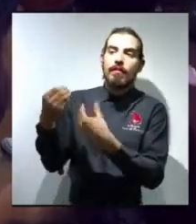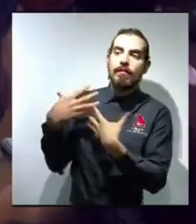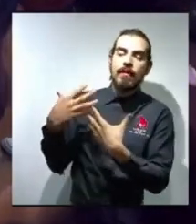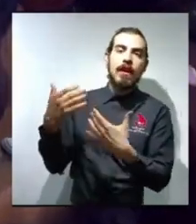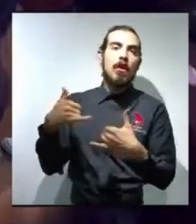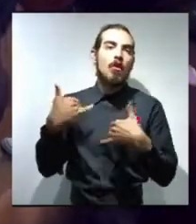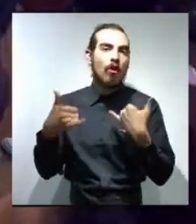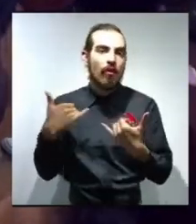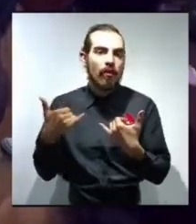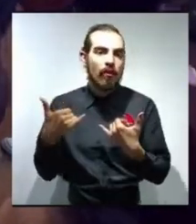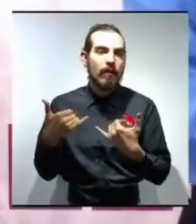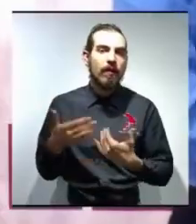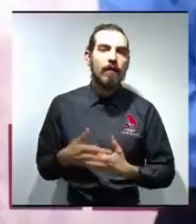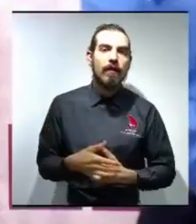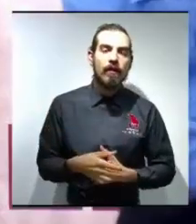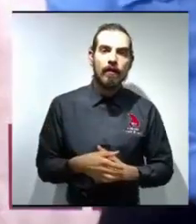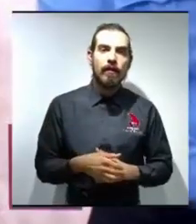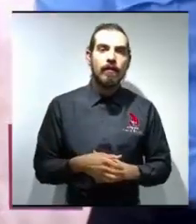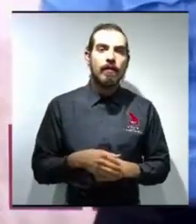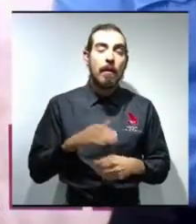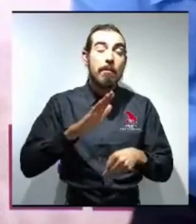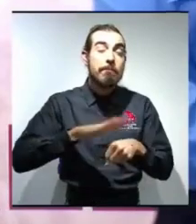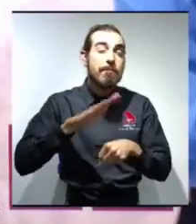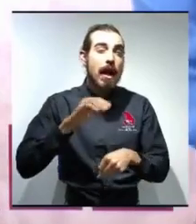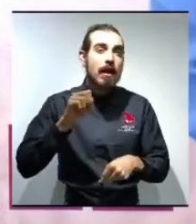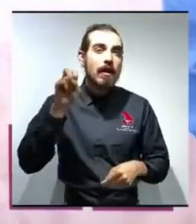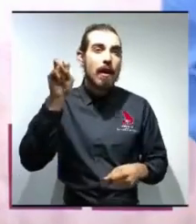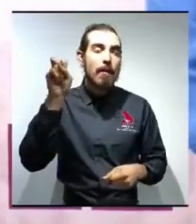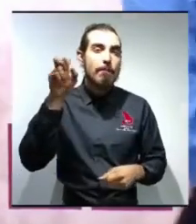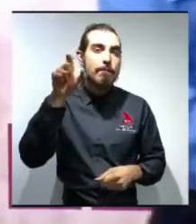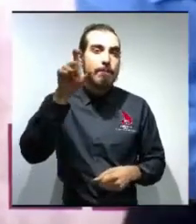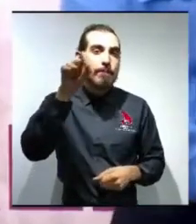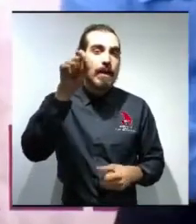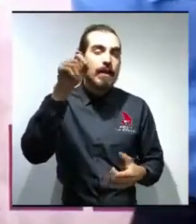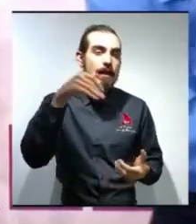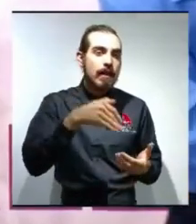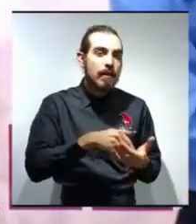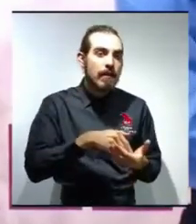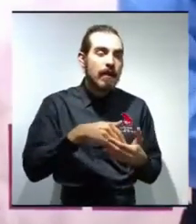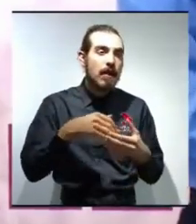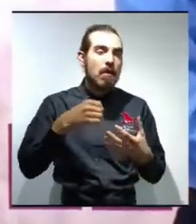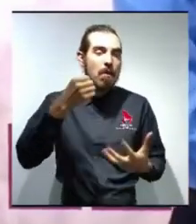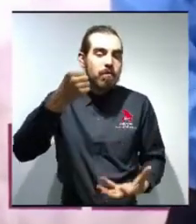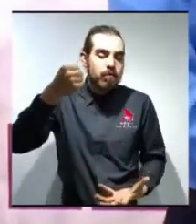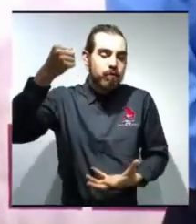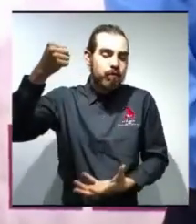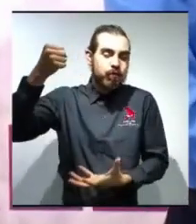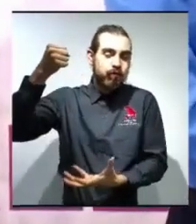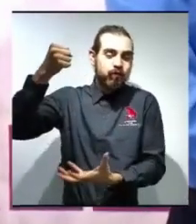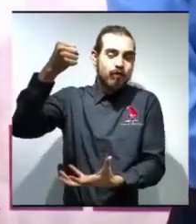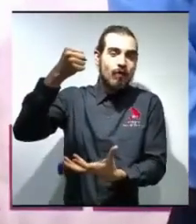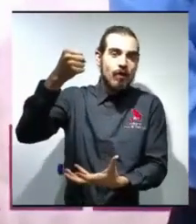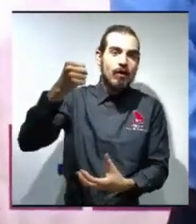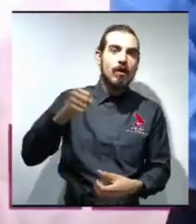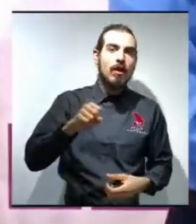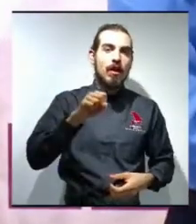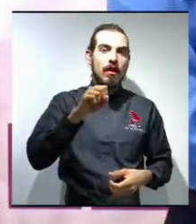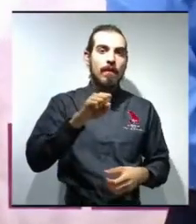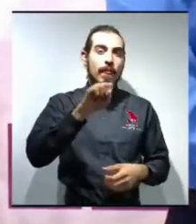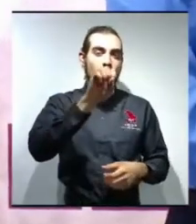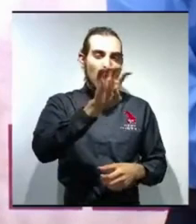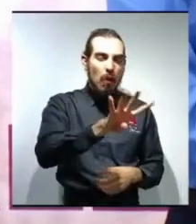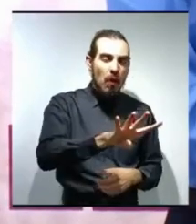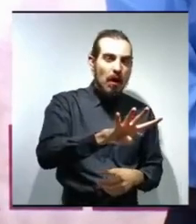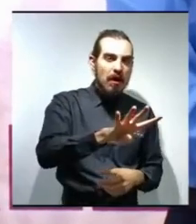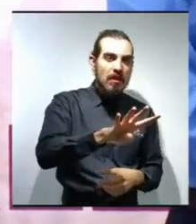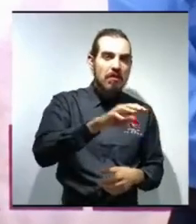año pasado. Fueron más de 20.000 bolsas. Recordemos que las bolsas tienen entre 4, 6 y 8 juguetes